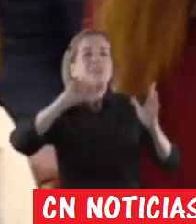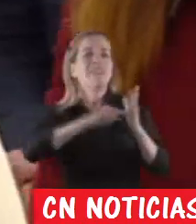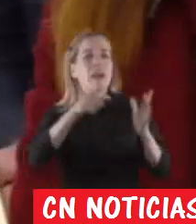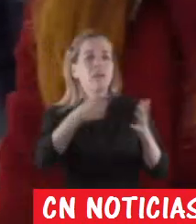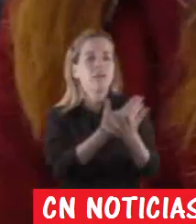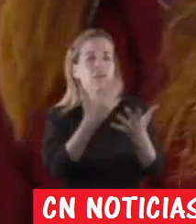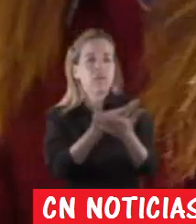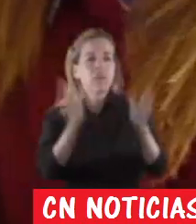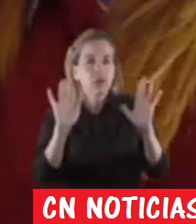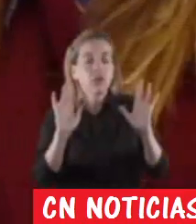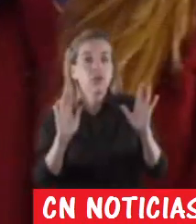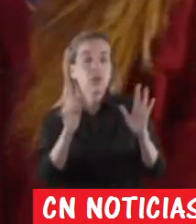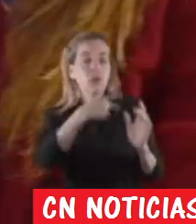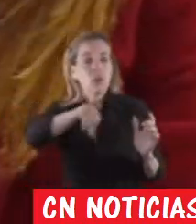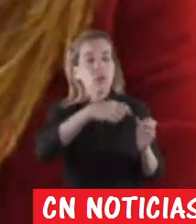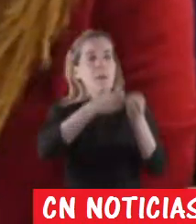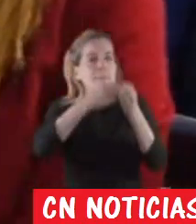Entonces comenzamos con este desarrollo.